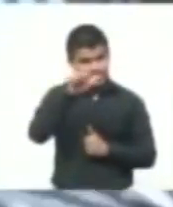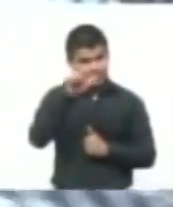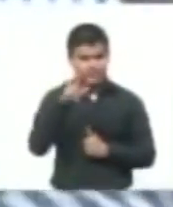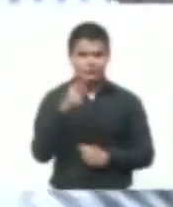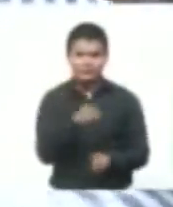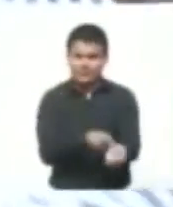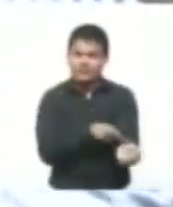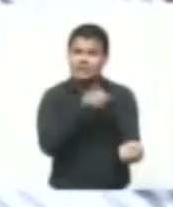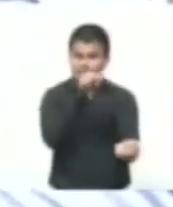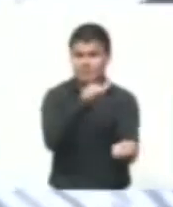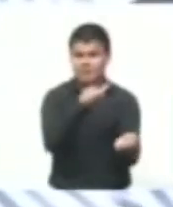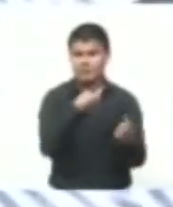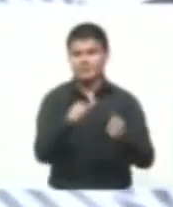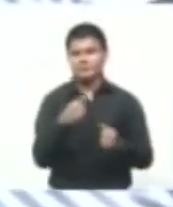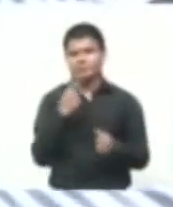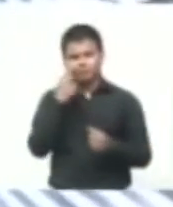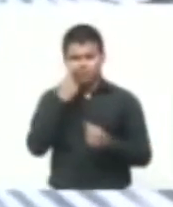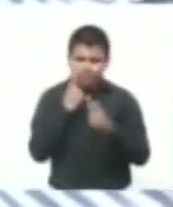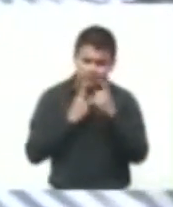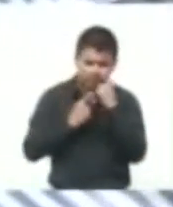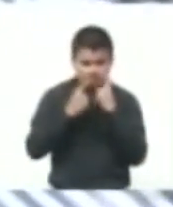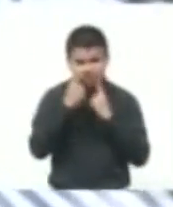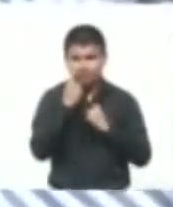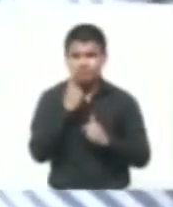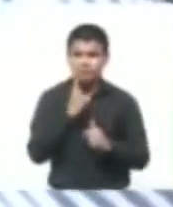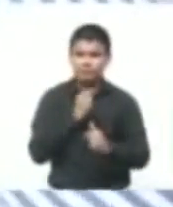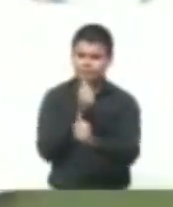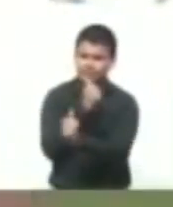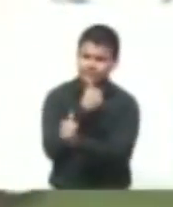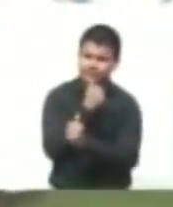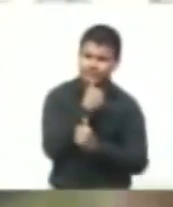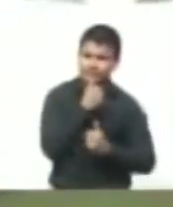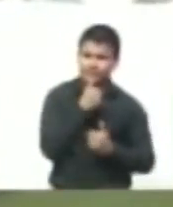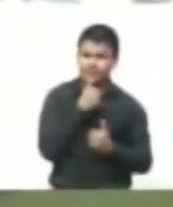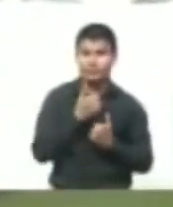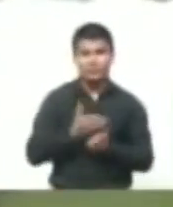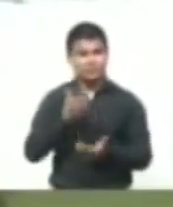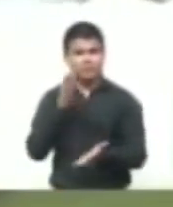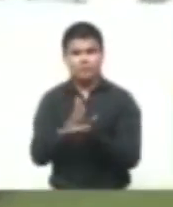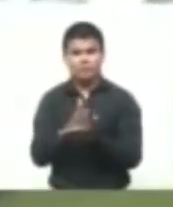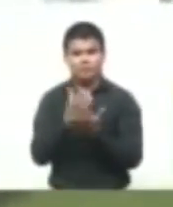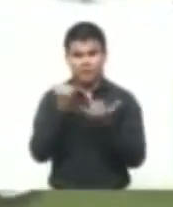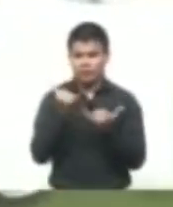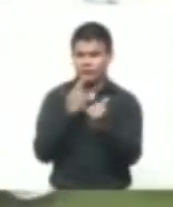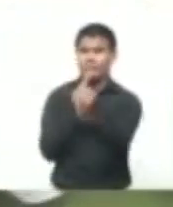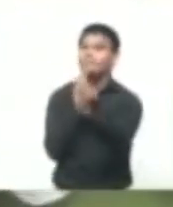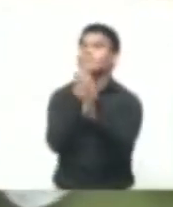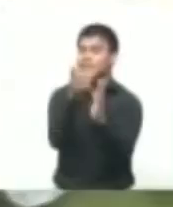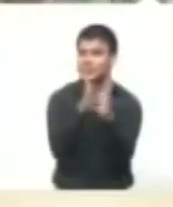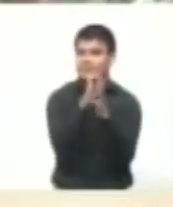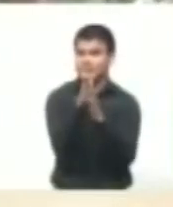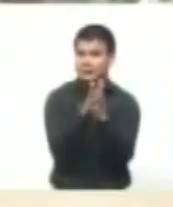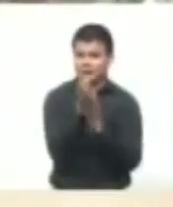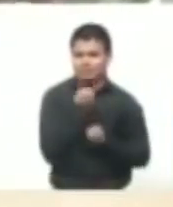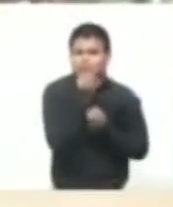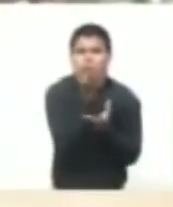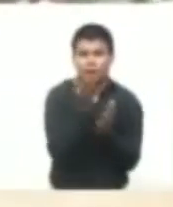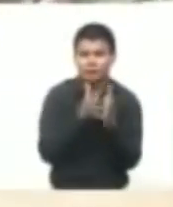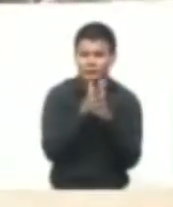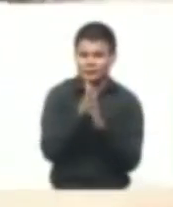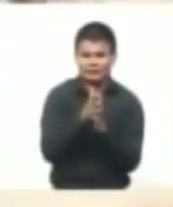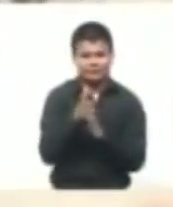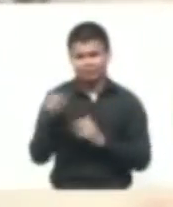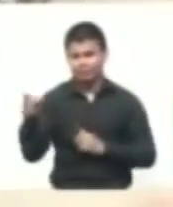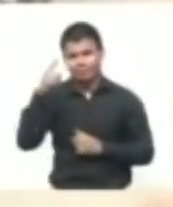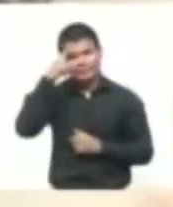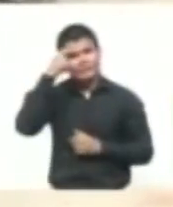Alexis, cuenta que esa tragedia no le permitió a Liliana y a su hermano ver cumplir 2 sueños por los que venían trabajando. El primero,